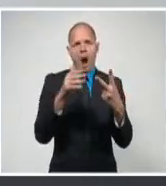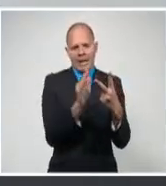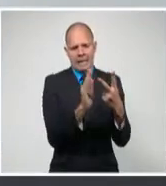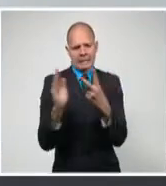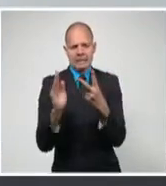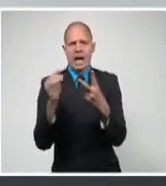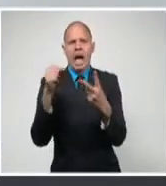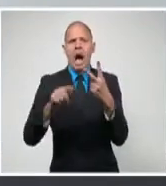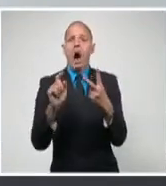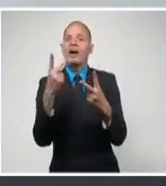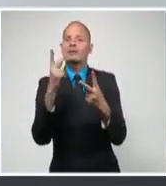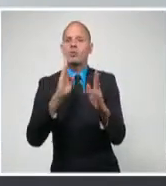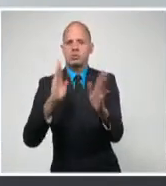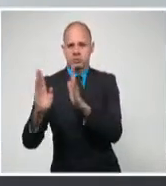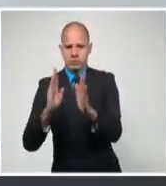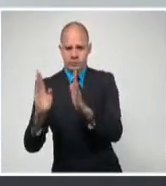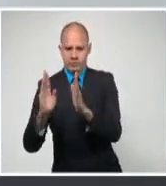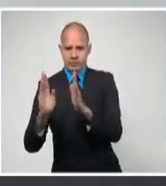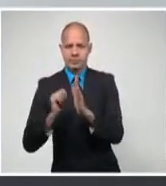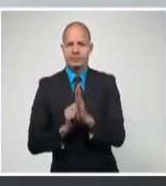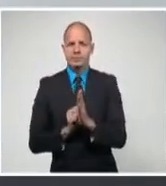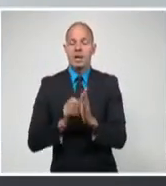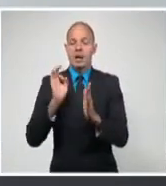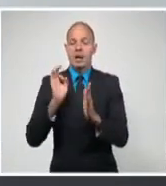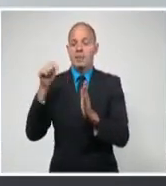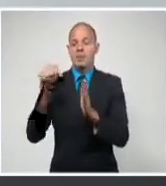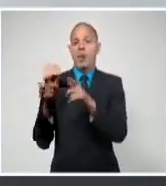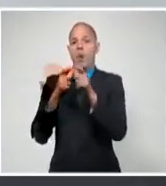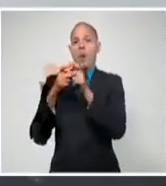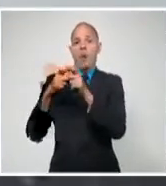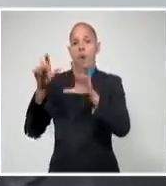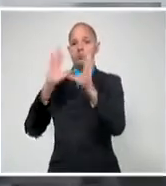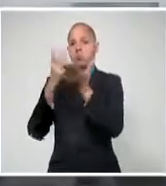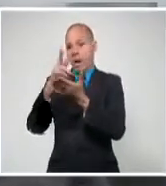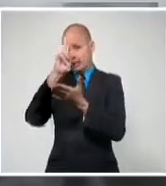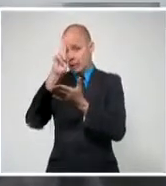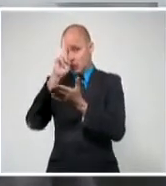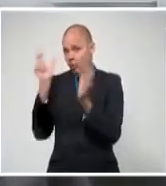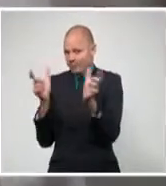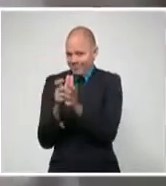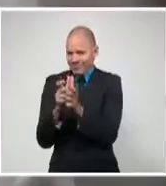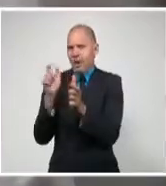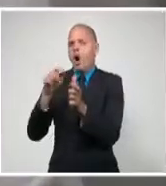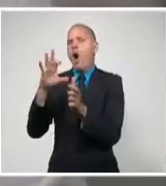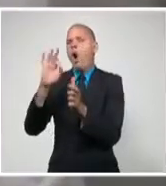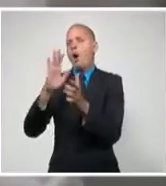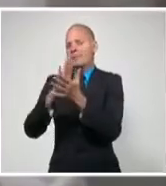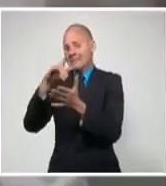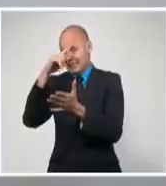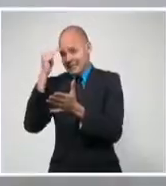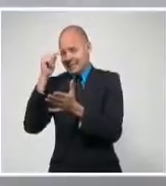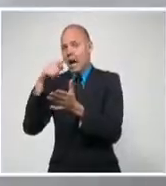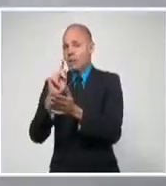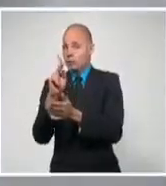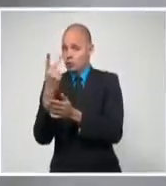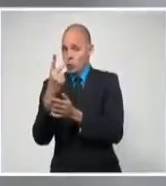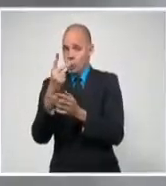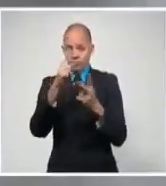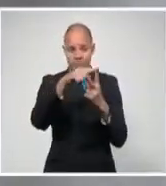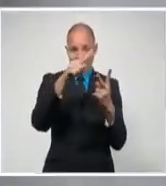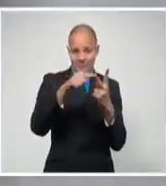avanzadas, según el listado oficial de la Organización Mundial de la Salud. Para llegar a estos resultados, trabajan en equipo especialistas